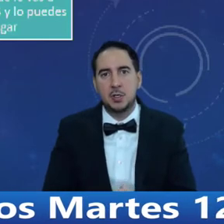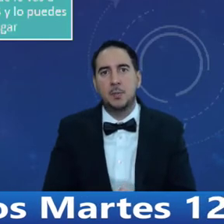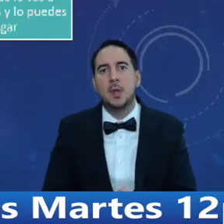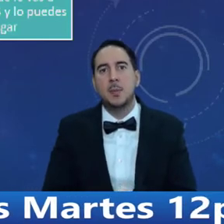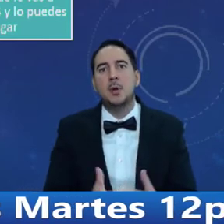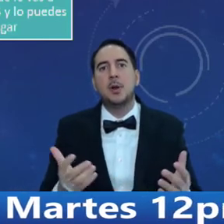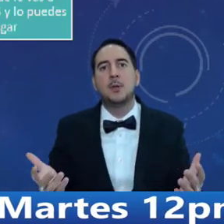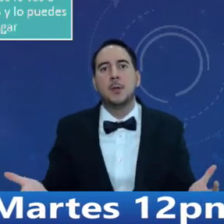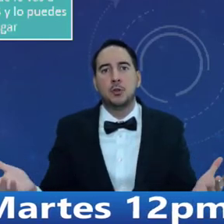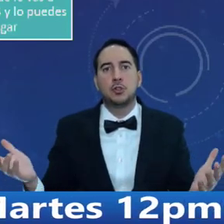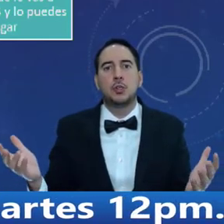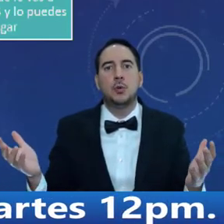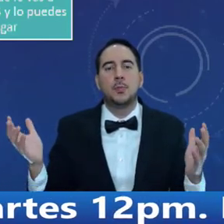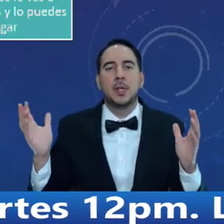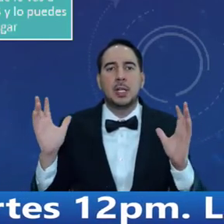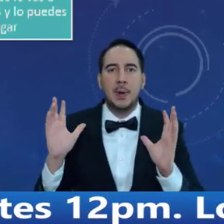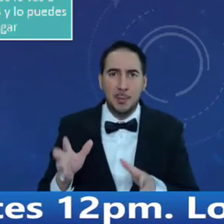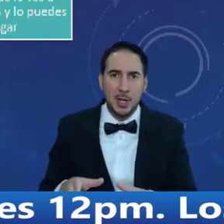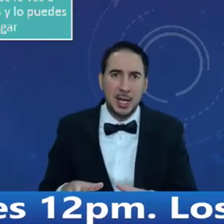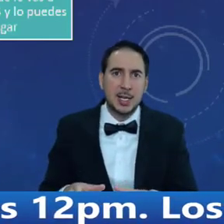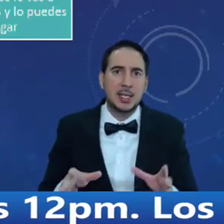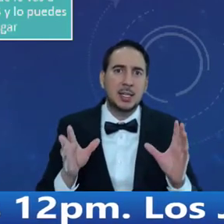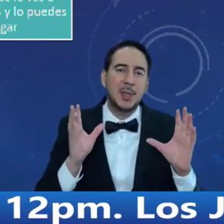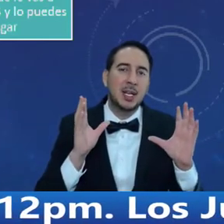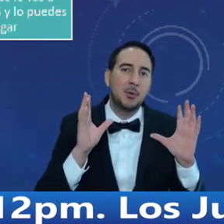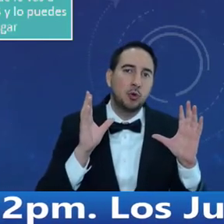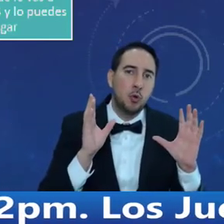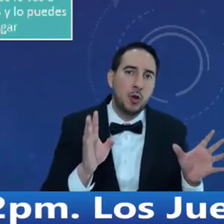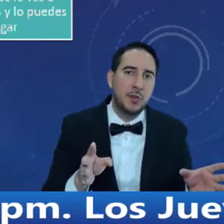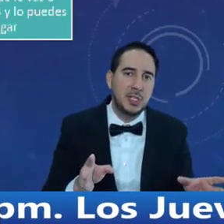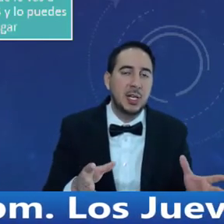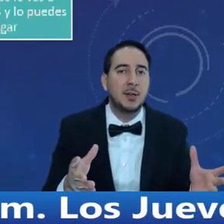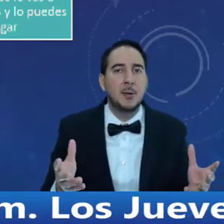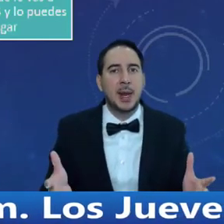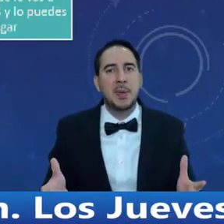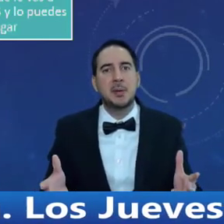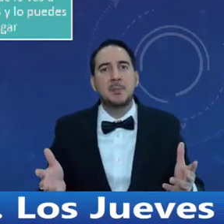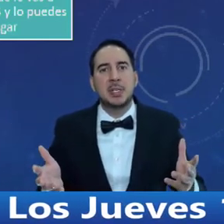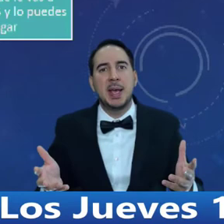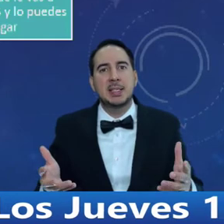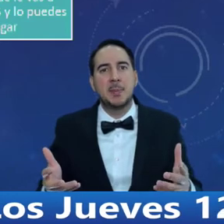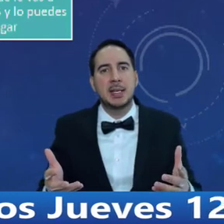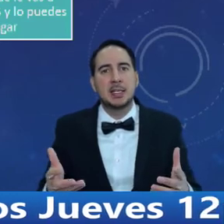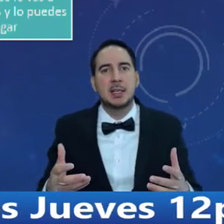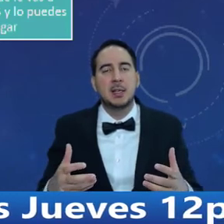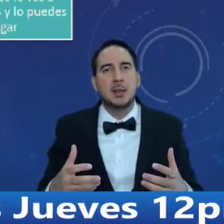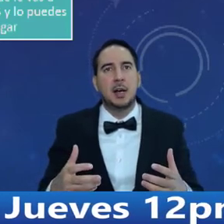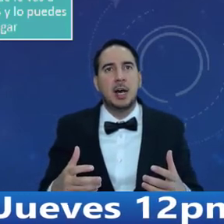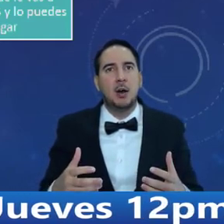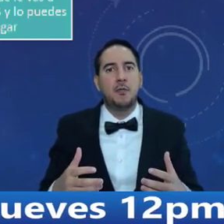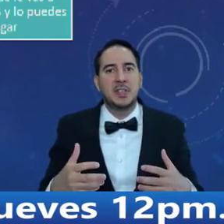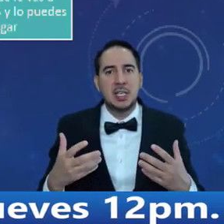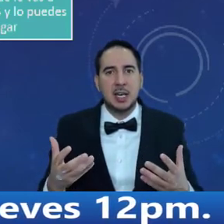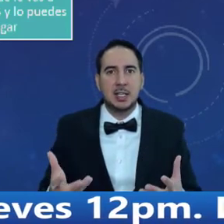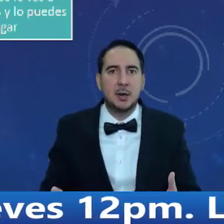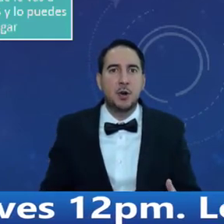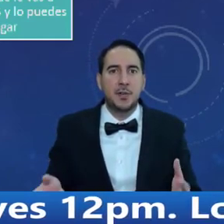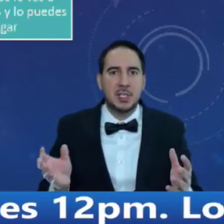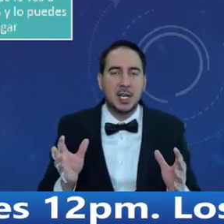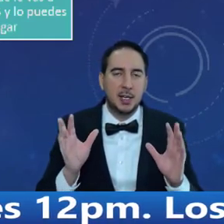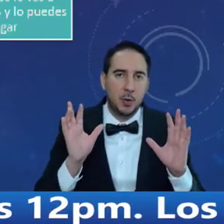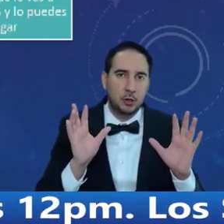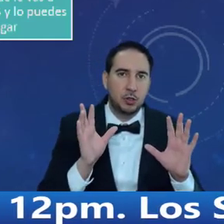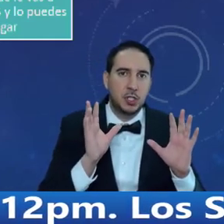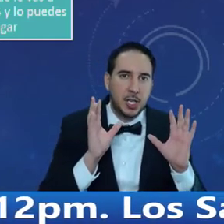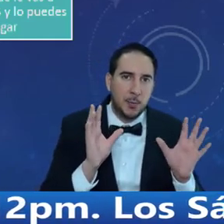en primera dirección. Pero bueno, nosotros trabajamos de la casa y también tenemos una oficina. Para mí, se me hace más oficial tener